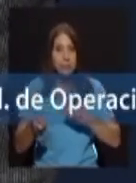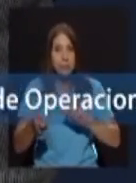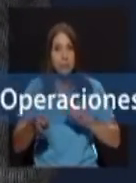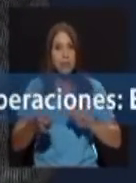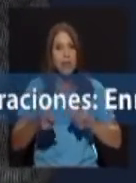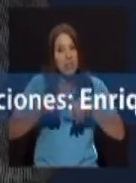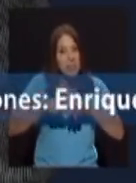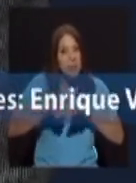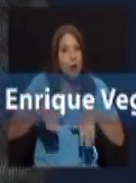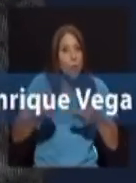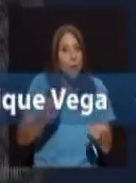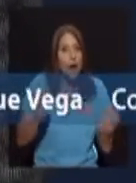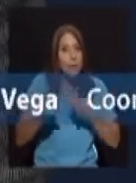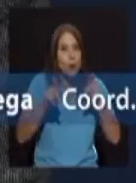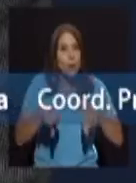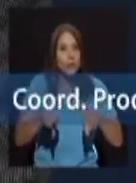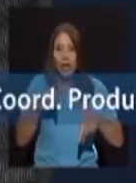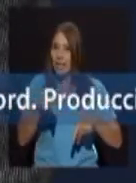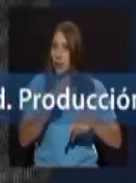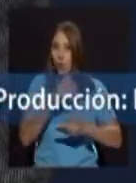cambiando la población. Esto no es algo que se va a detener.